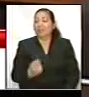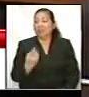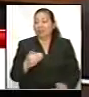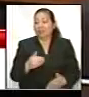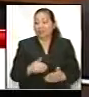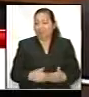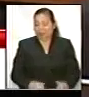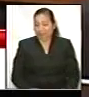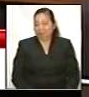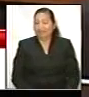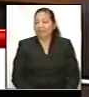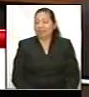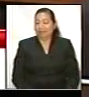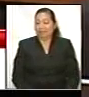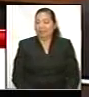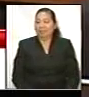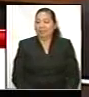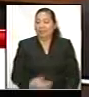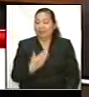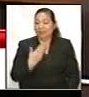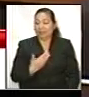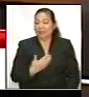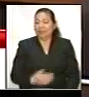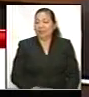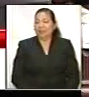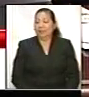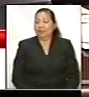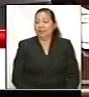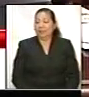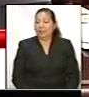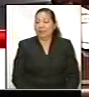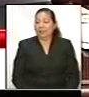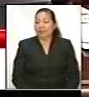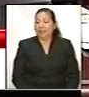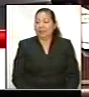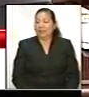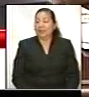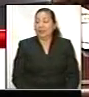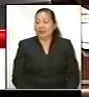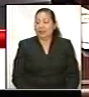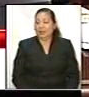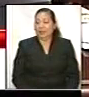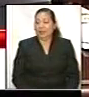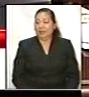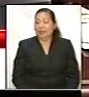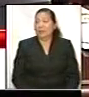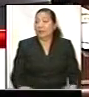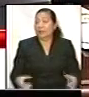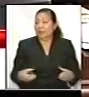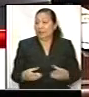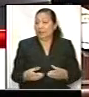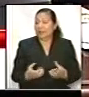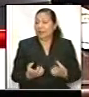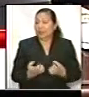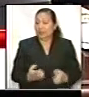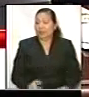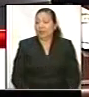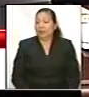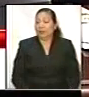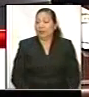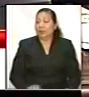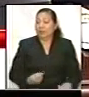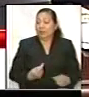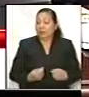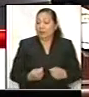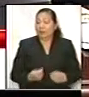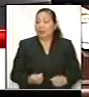votación entre todos. Muchísimas gracias, señora presidenta. Muchas gracias, señora congresista. En vista de que las comisiones de Economía y de Comercio